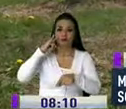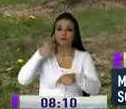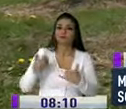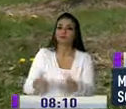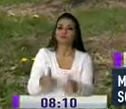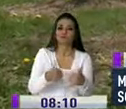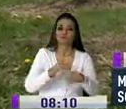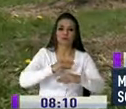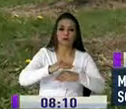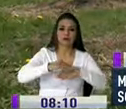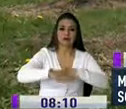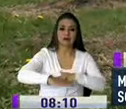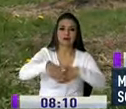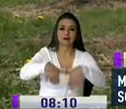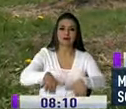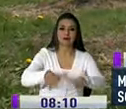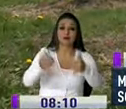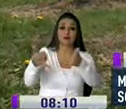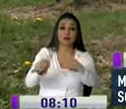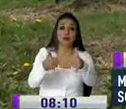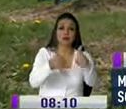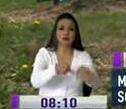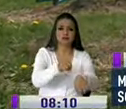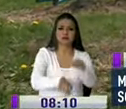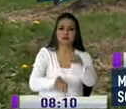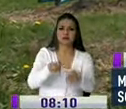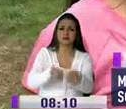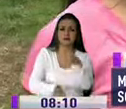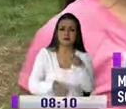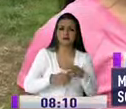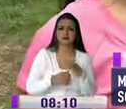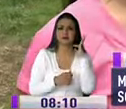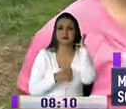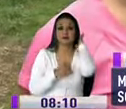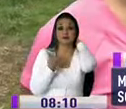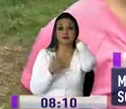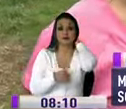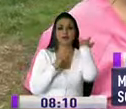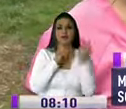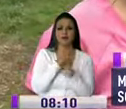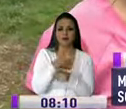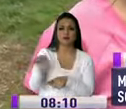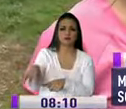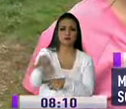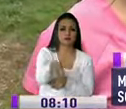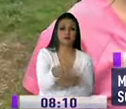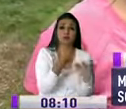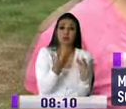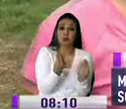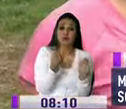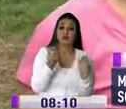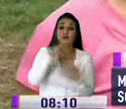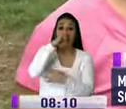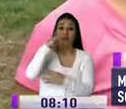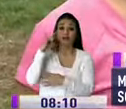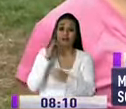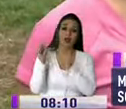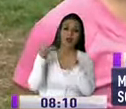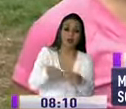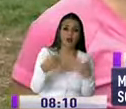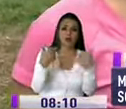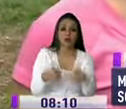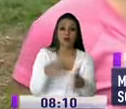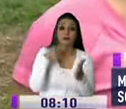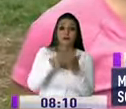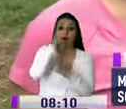no es regular y los pocos juegos infantiles están dañados. Los juegos, porque sí hay muchos niños los que vienen. El fin de semana, un